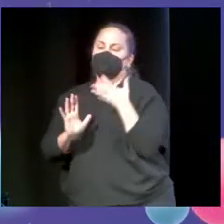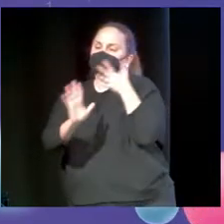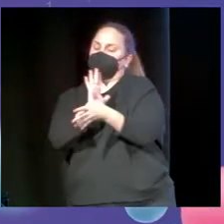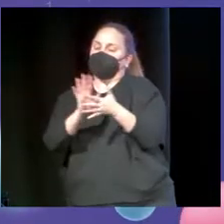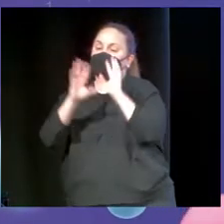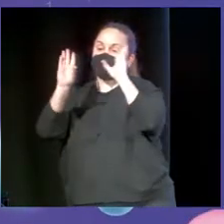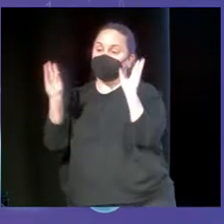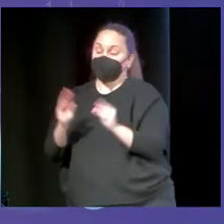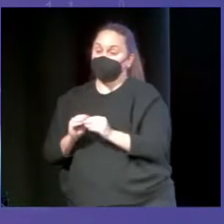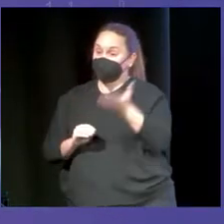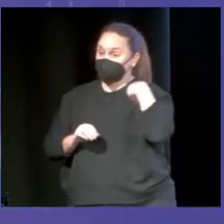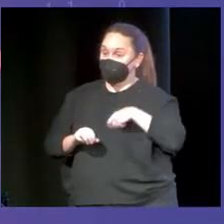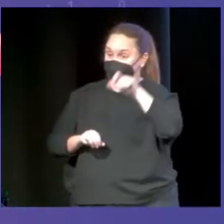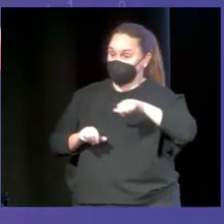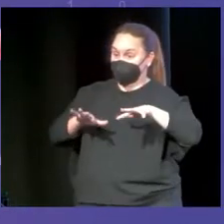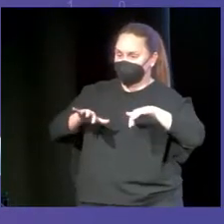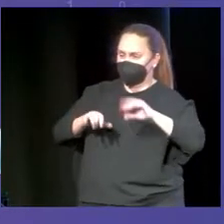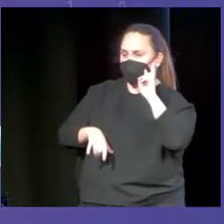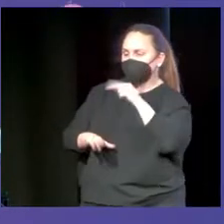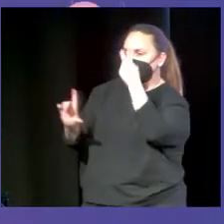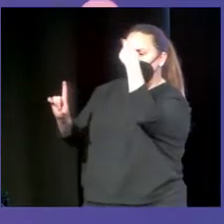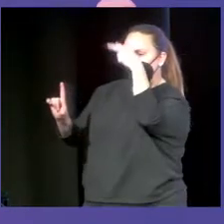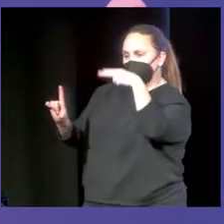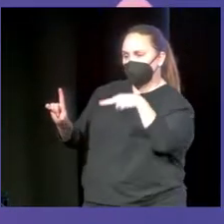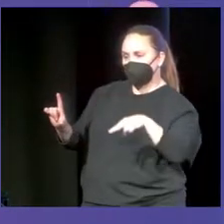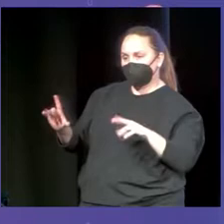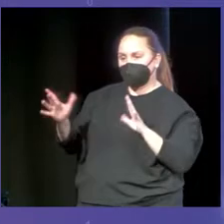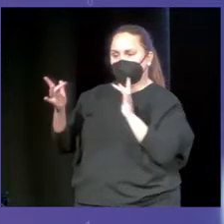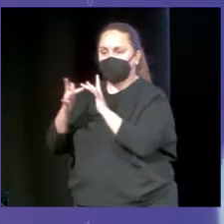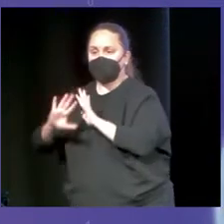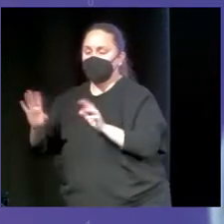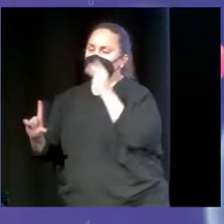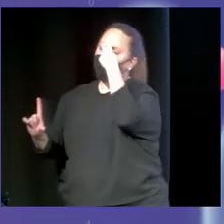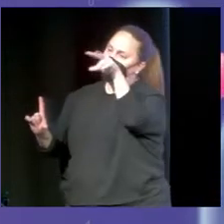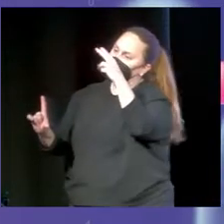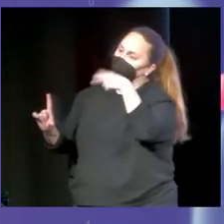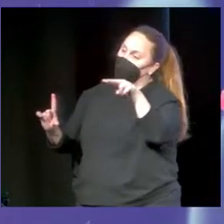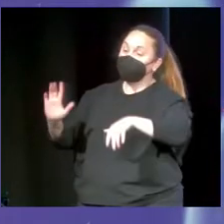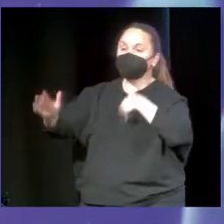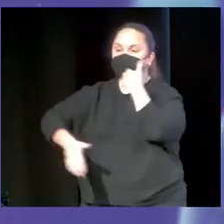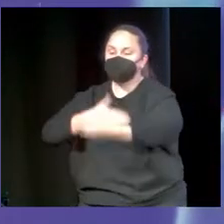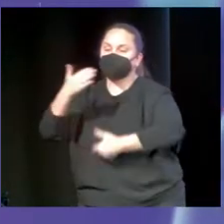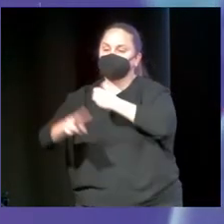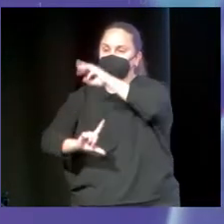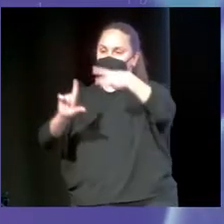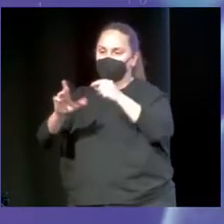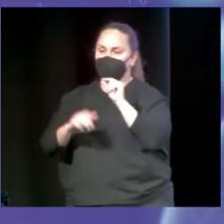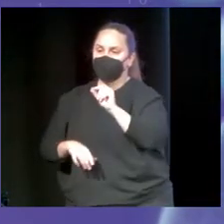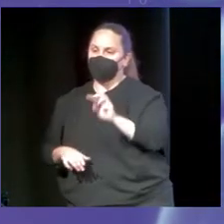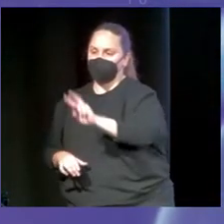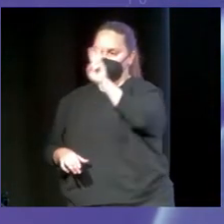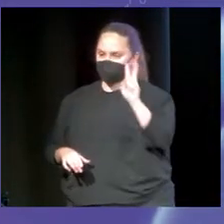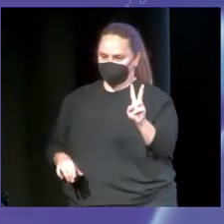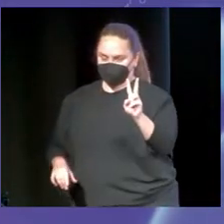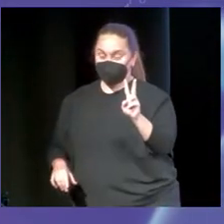usuarios solo tenían capacidades de lectura y luego llegó la web 2 que es